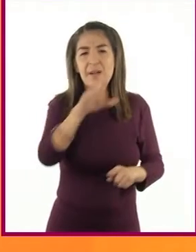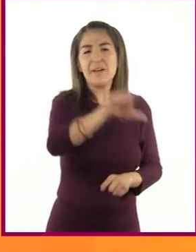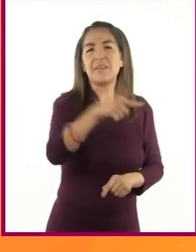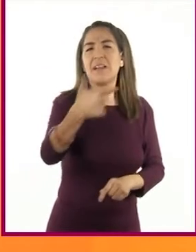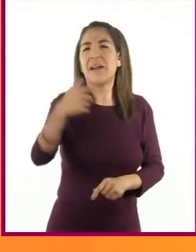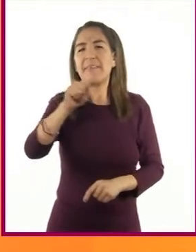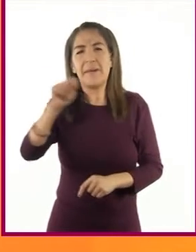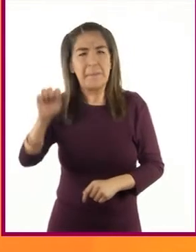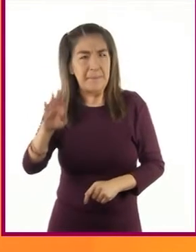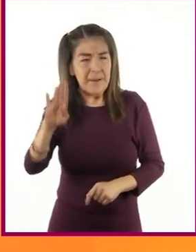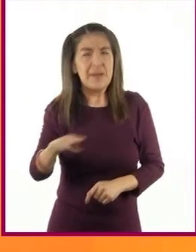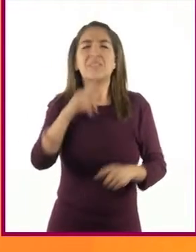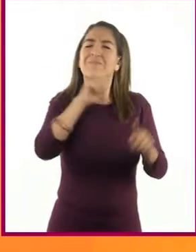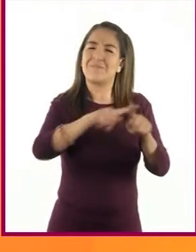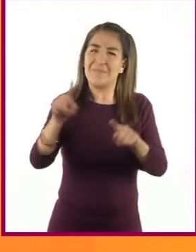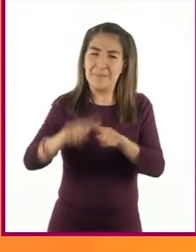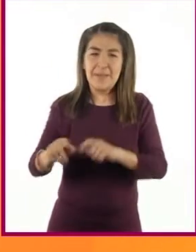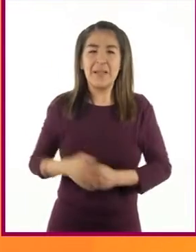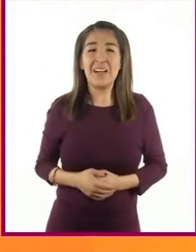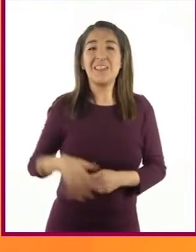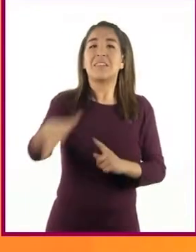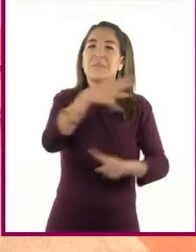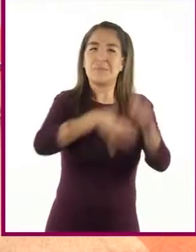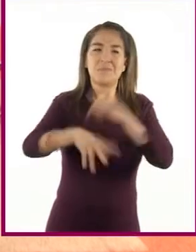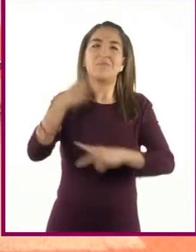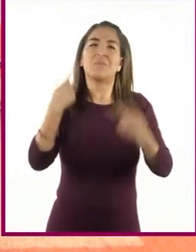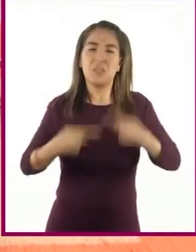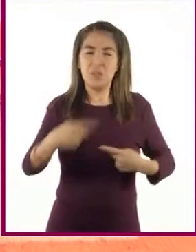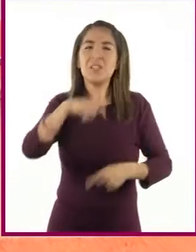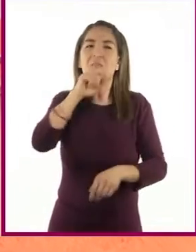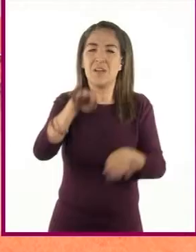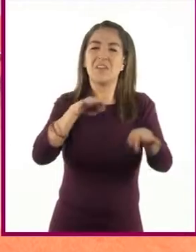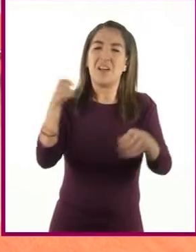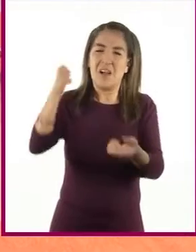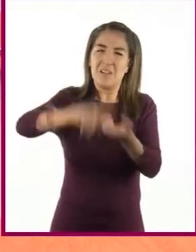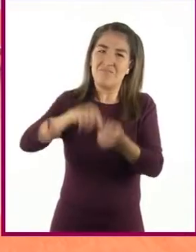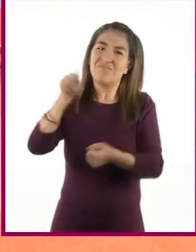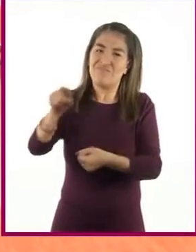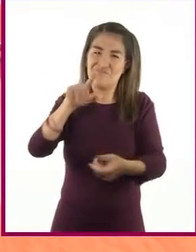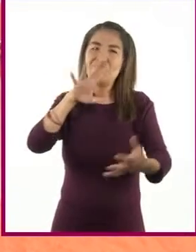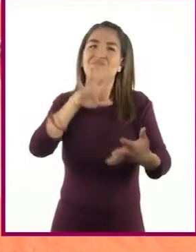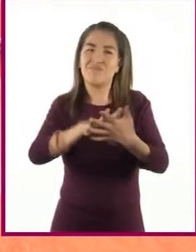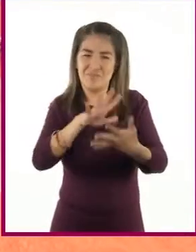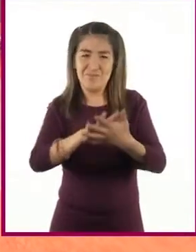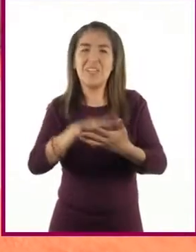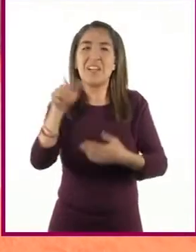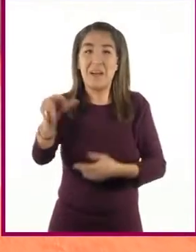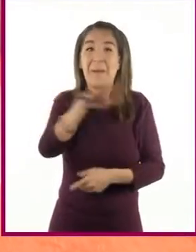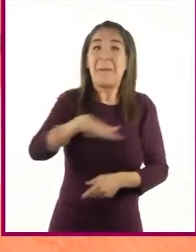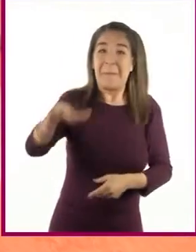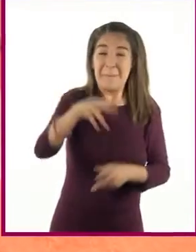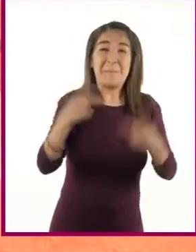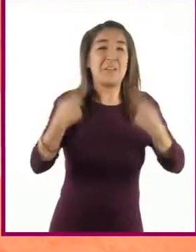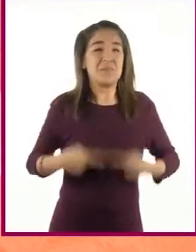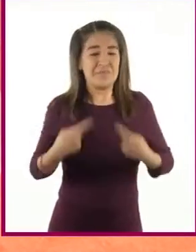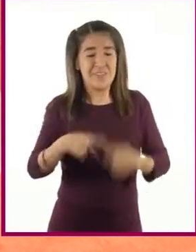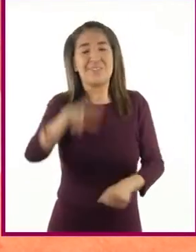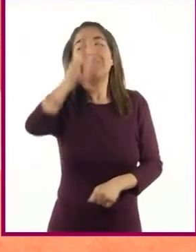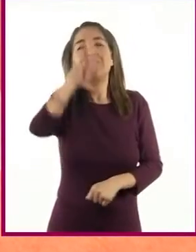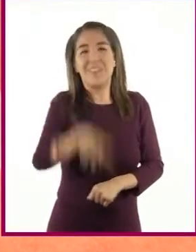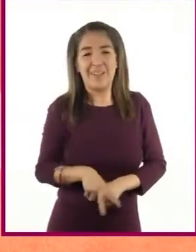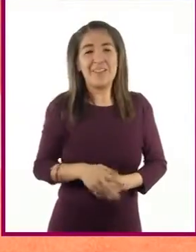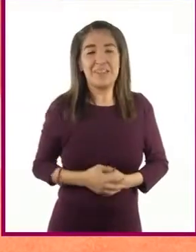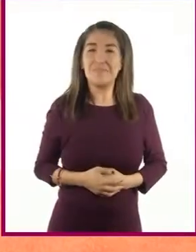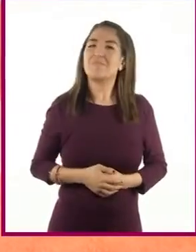LGBTQI y la población en reclusión. Es necesario señalar, en realidad nos afecta